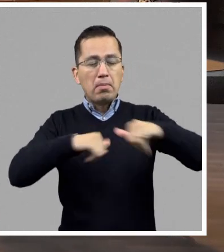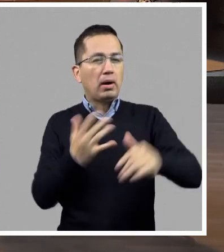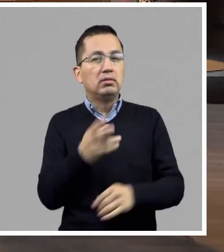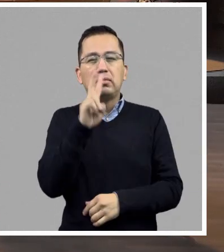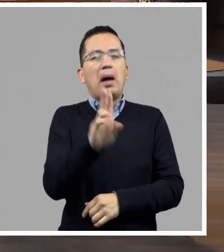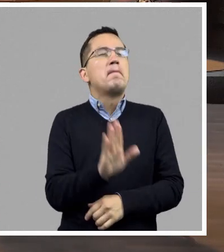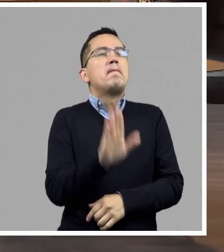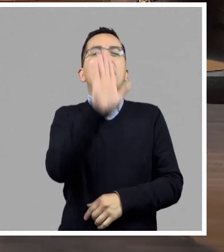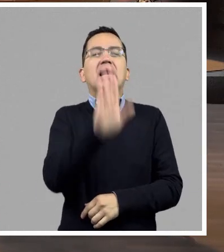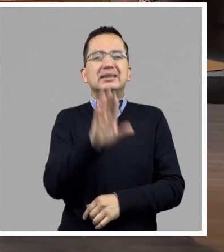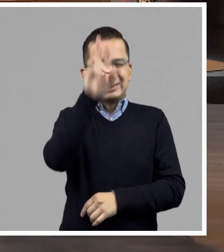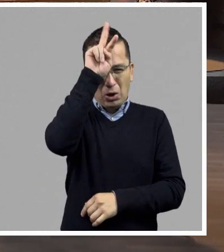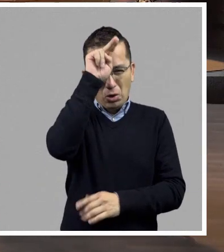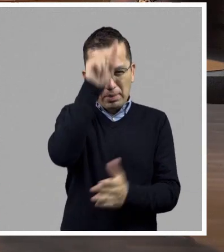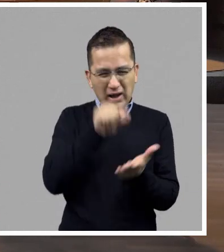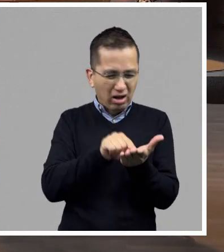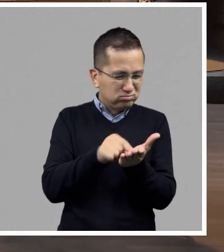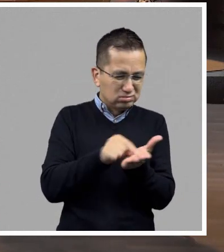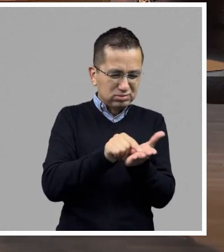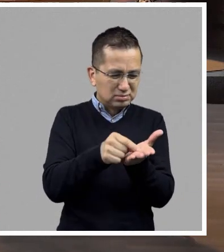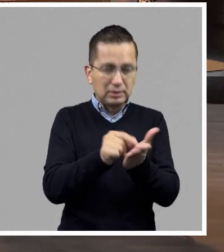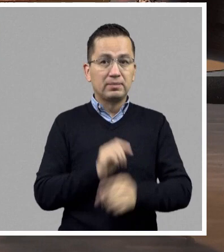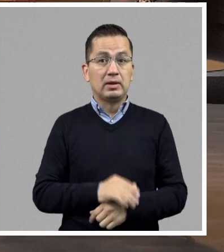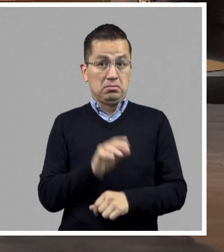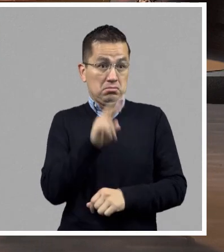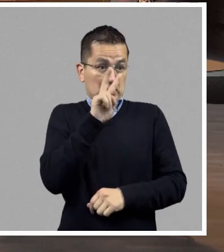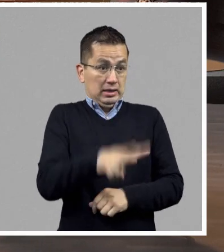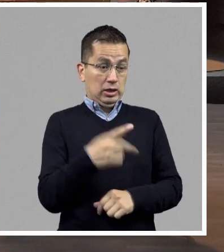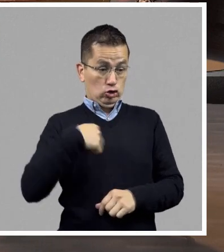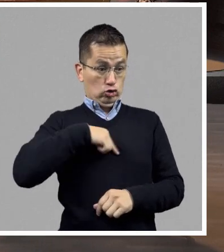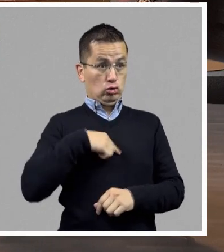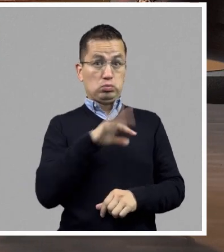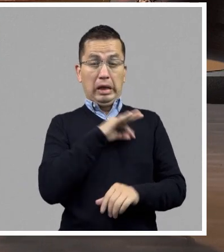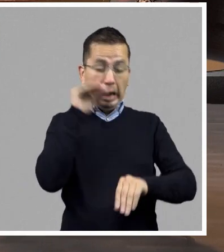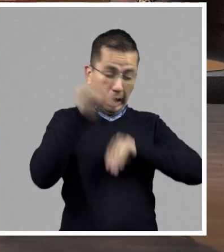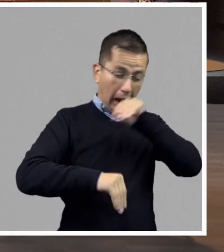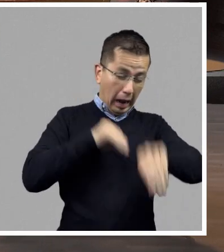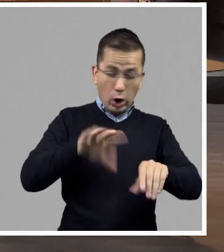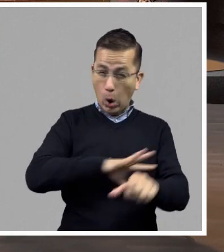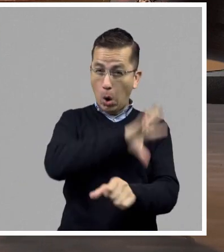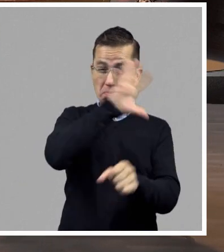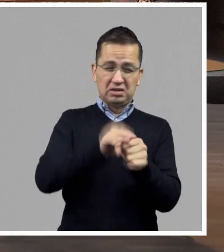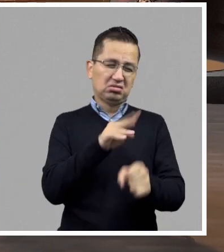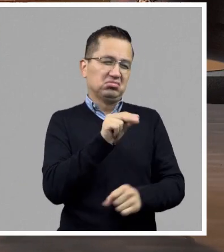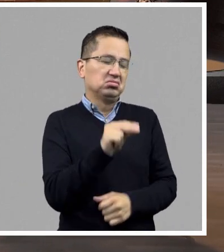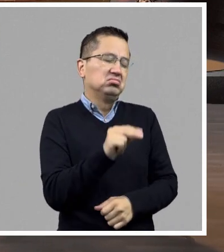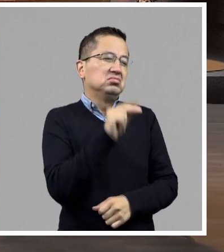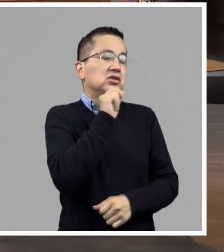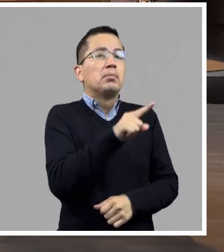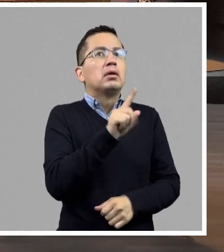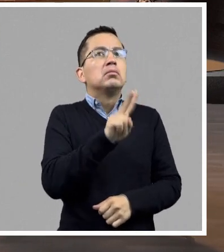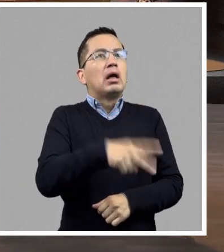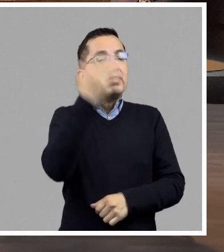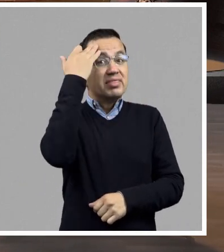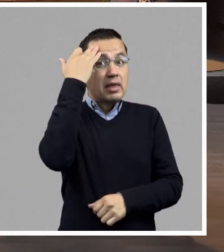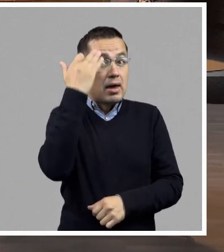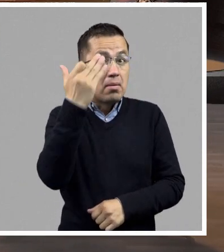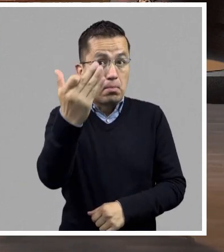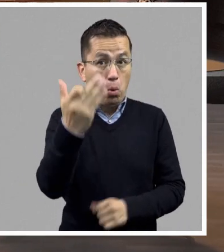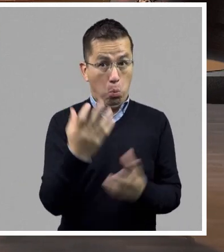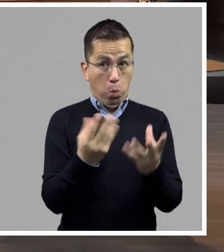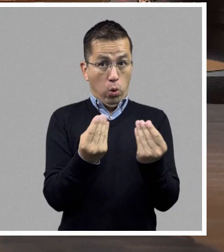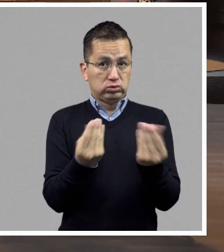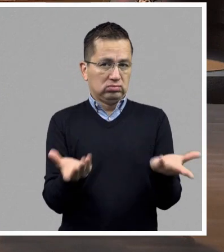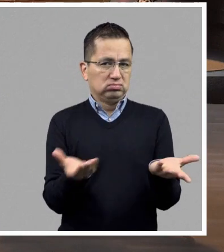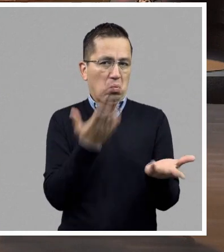los mapas si no tienes Digo debido a los tiempos de la revista tampoco es que teníamos tanto tiempo para hacerlo ese mapa tomó